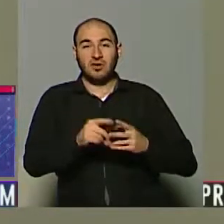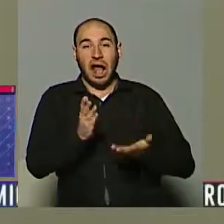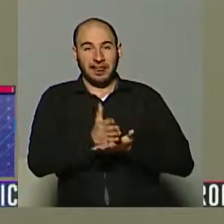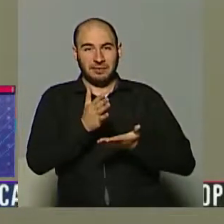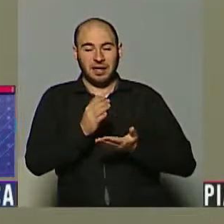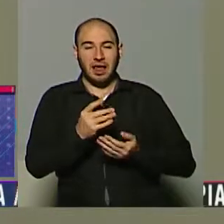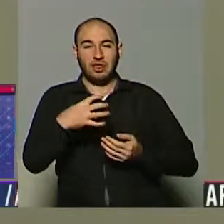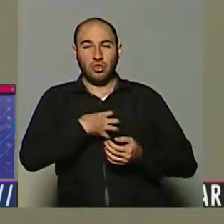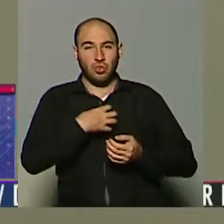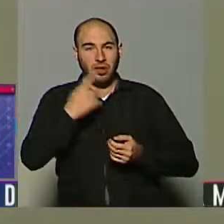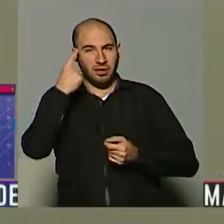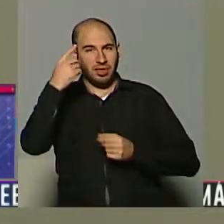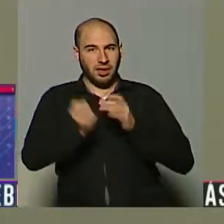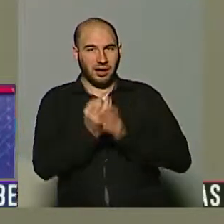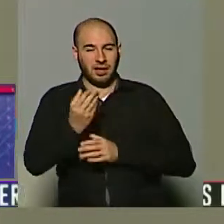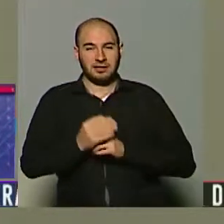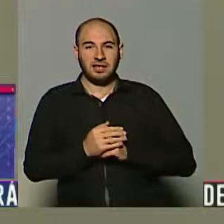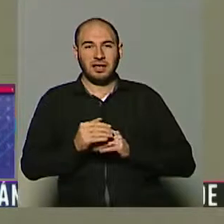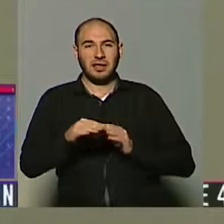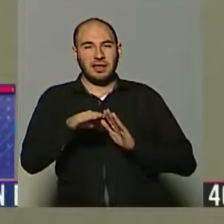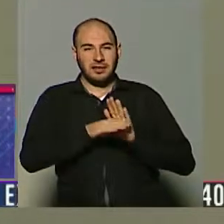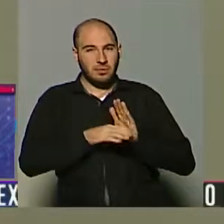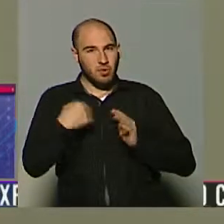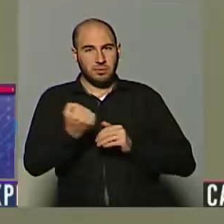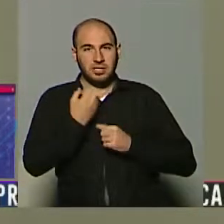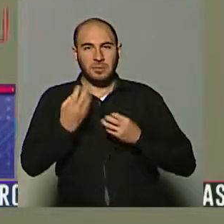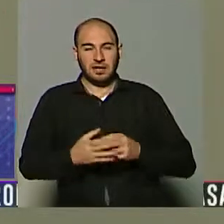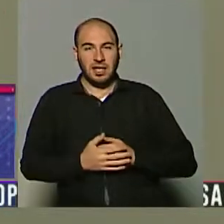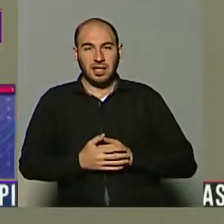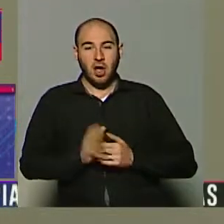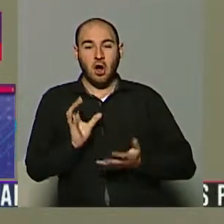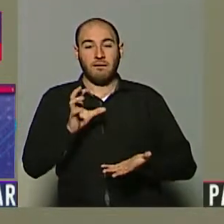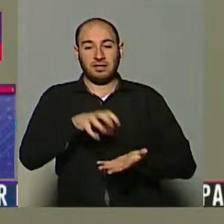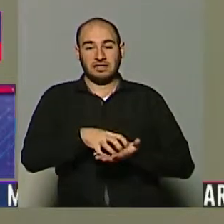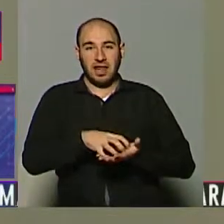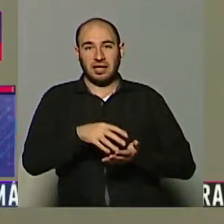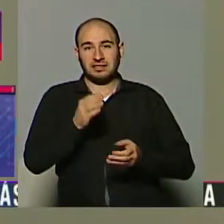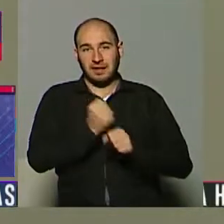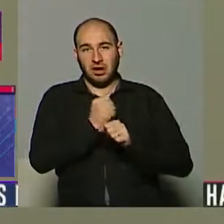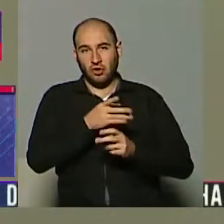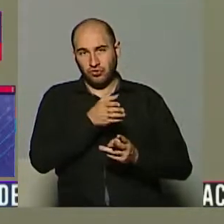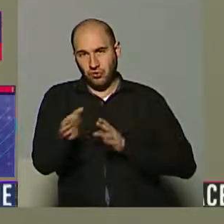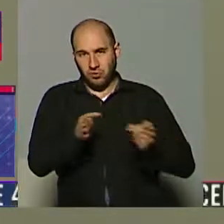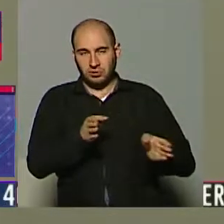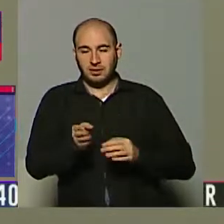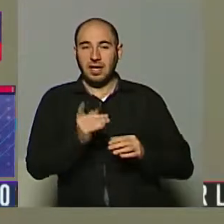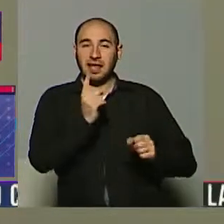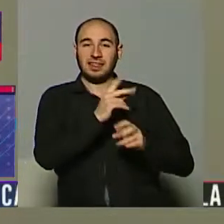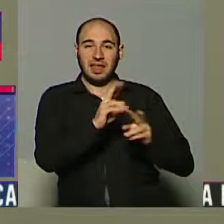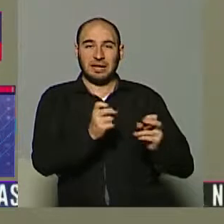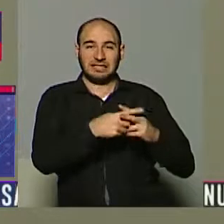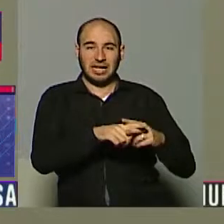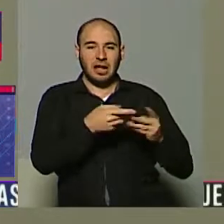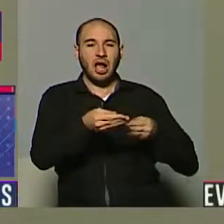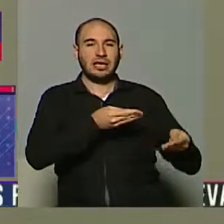Técnico-Académica de Propiedad Intelectual, que es un detalle relevante porque la oficina cumple dos funciones, que es la parte técnica, que es